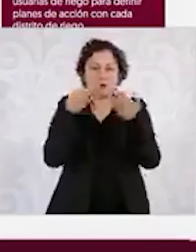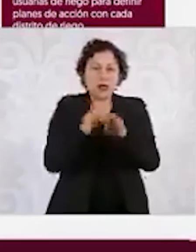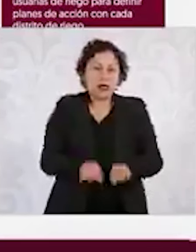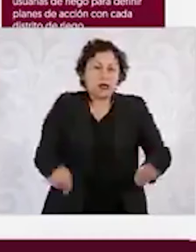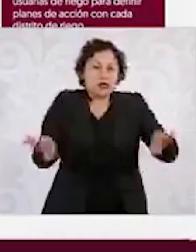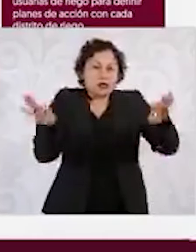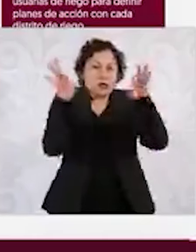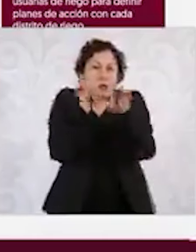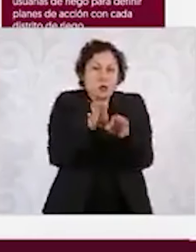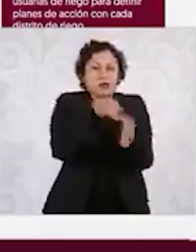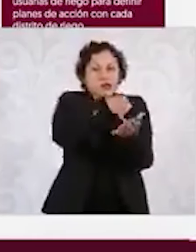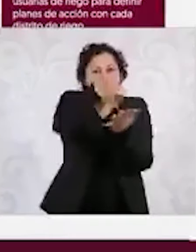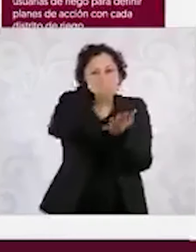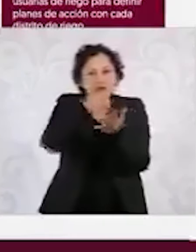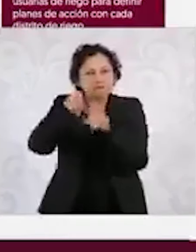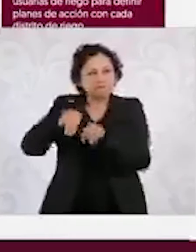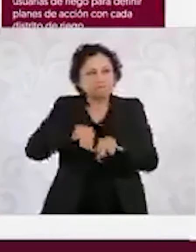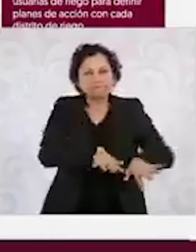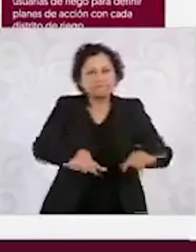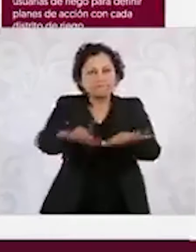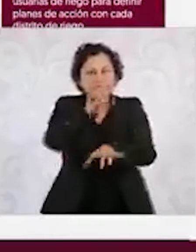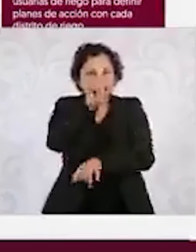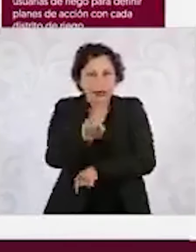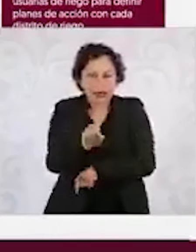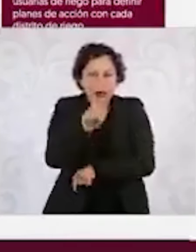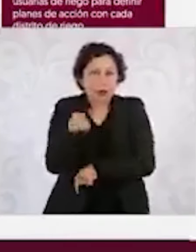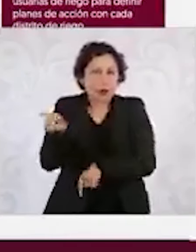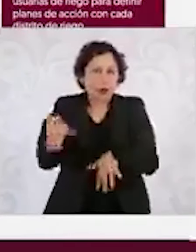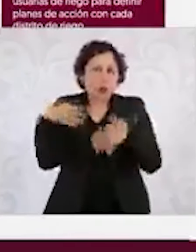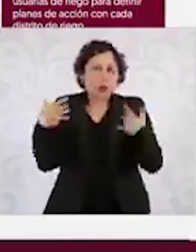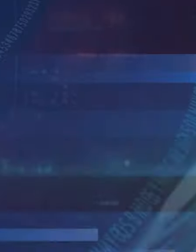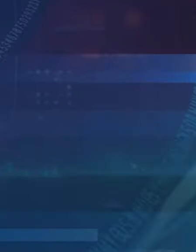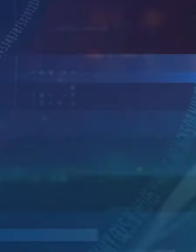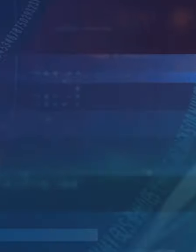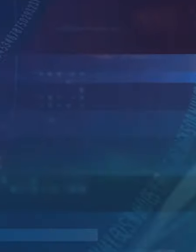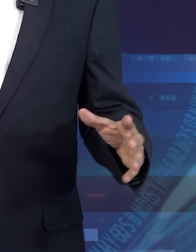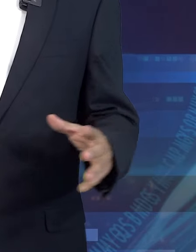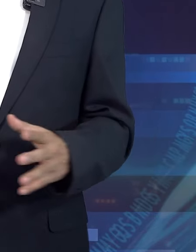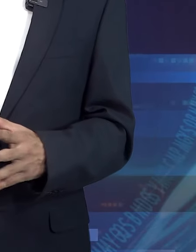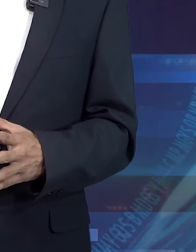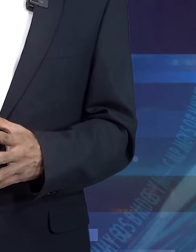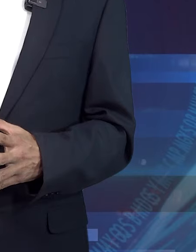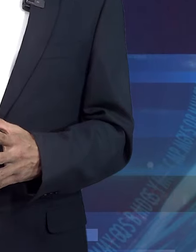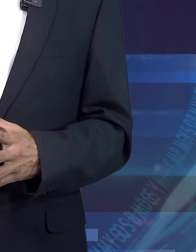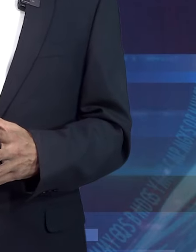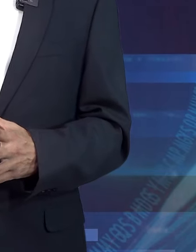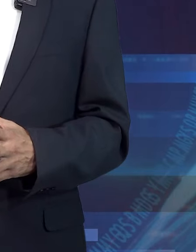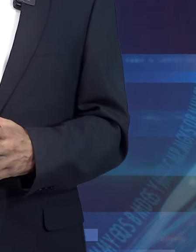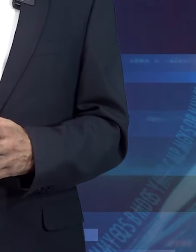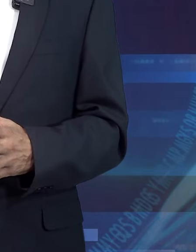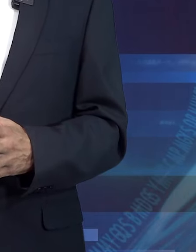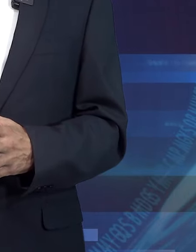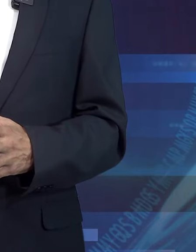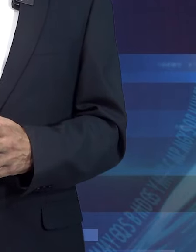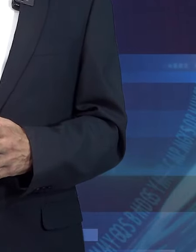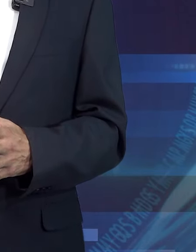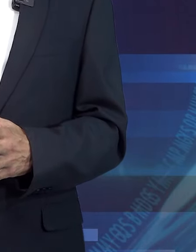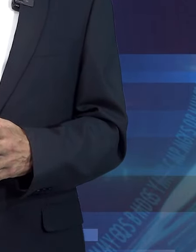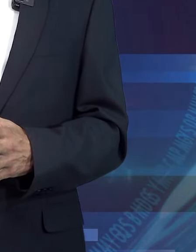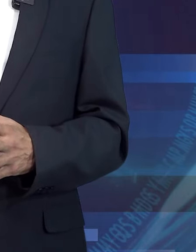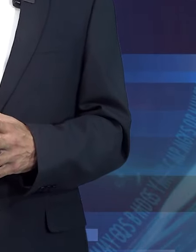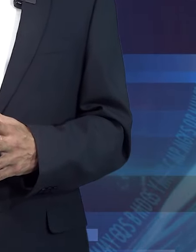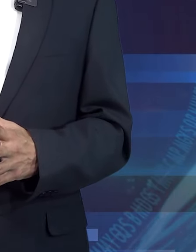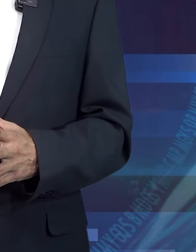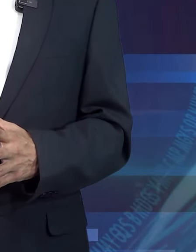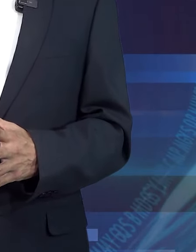con una meta ambiciosa para bajar el precio de la tortilla durante el sexenio. El Fondo Monetario Internacional mantuvo la proyección